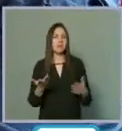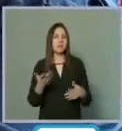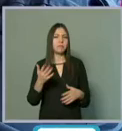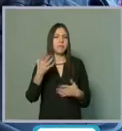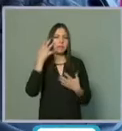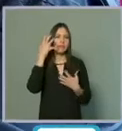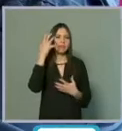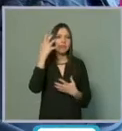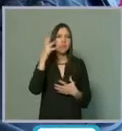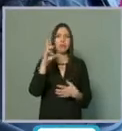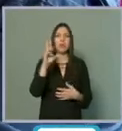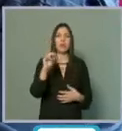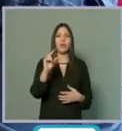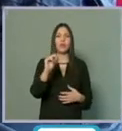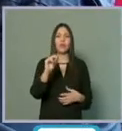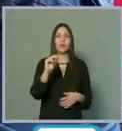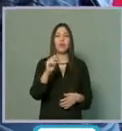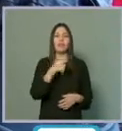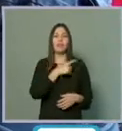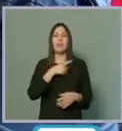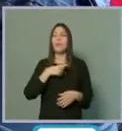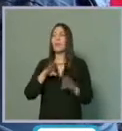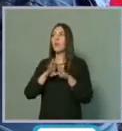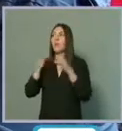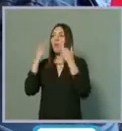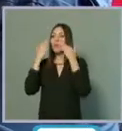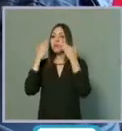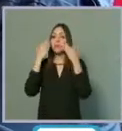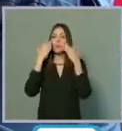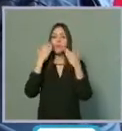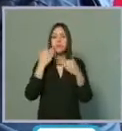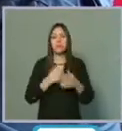sea, no tenemos que enseñar nuestros